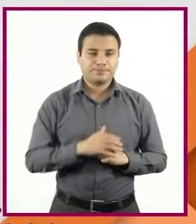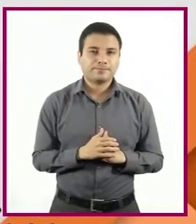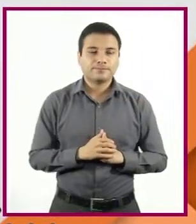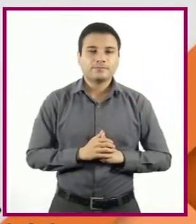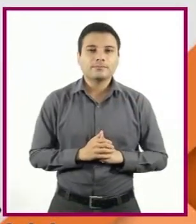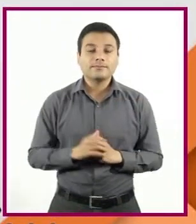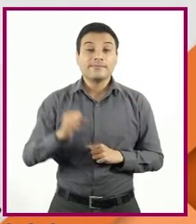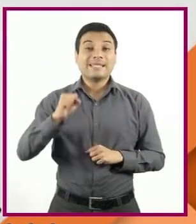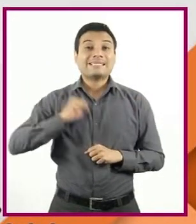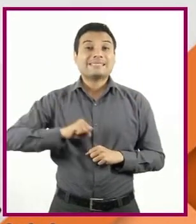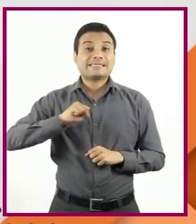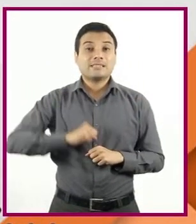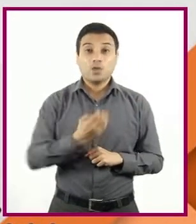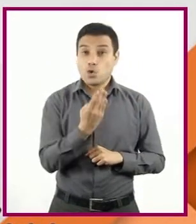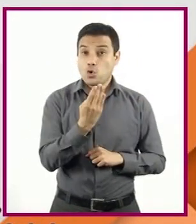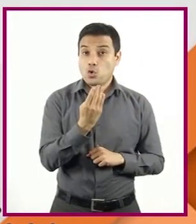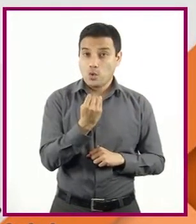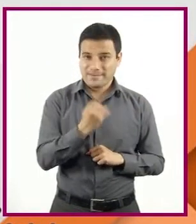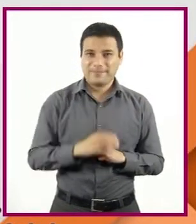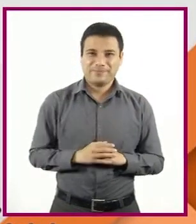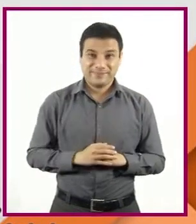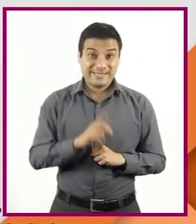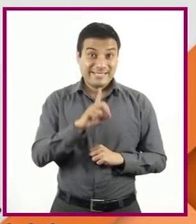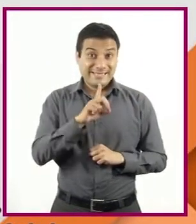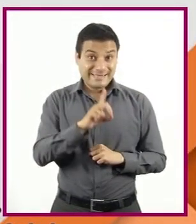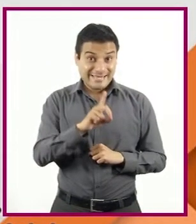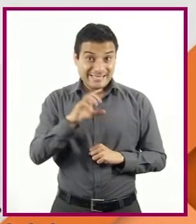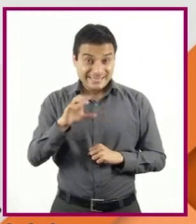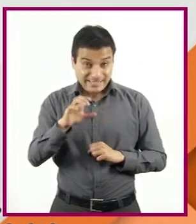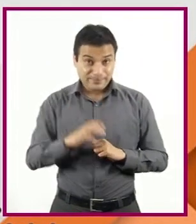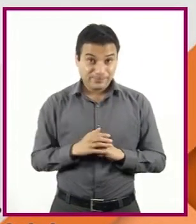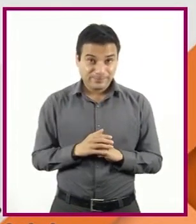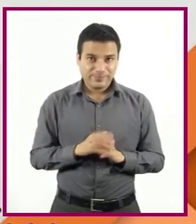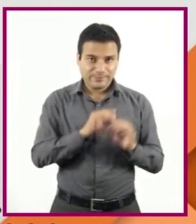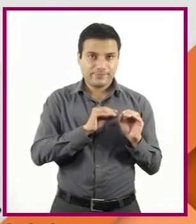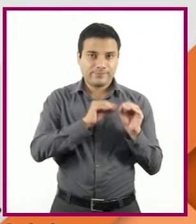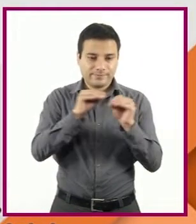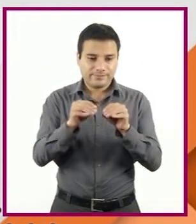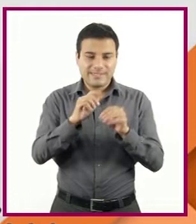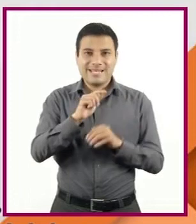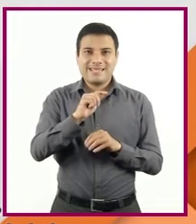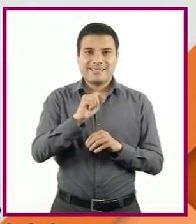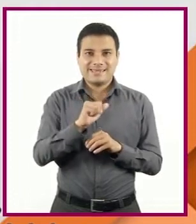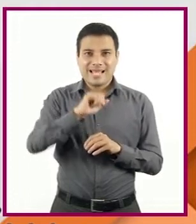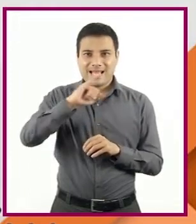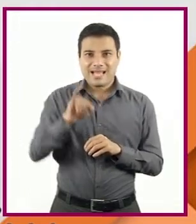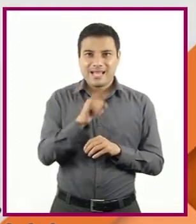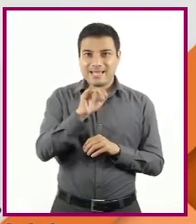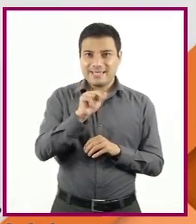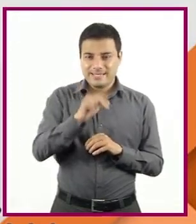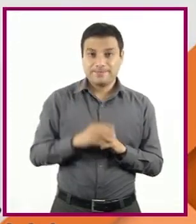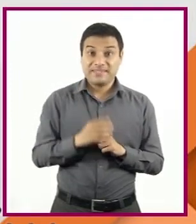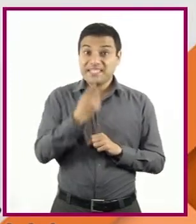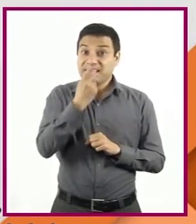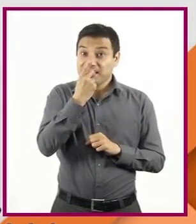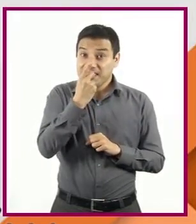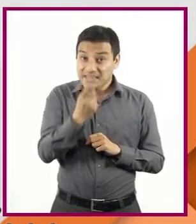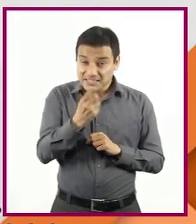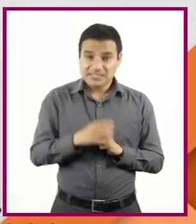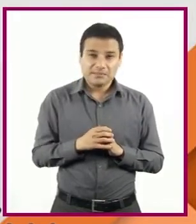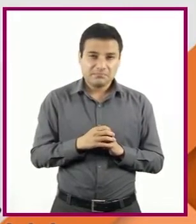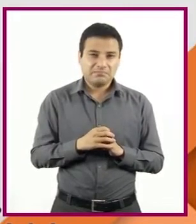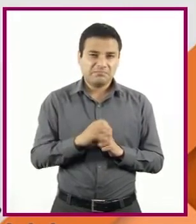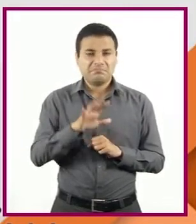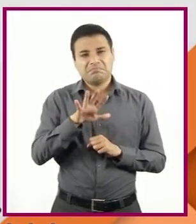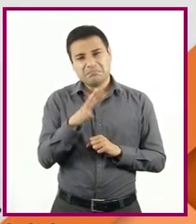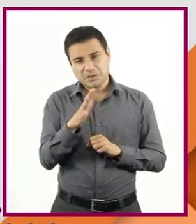Hacia el siglo IX de nuestra era, habrían arribado a la zona del Tajín, donde incluso se cree que pudieron vivir alrededor de